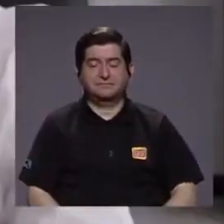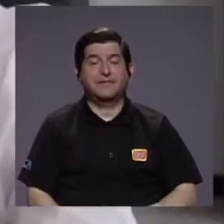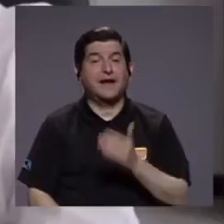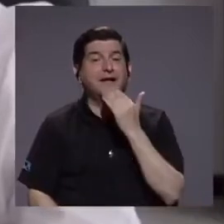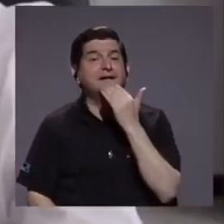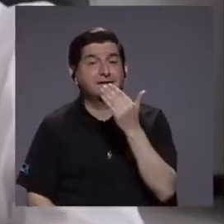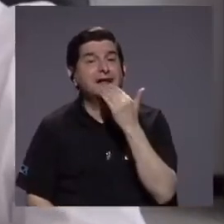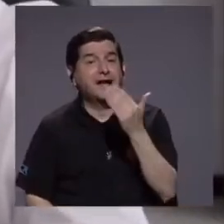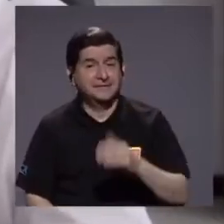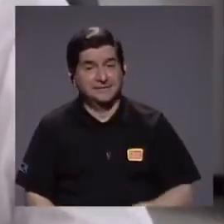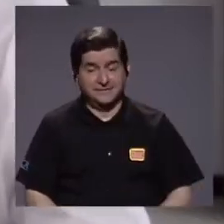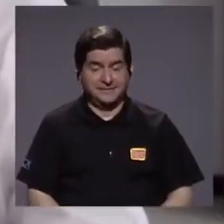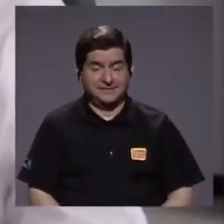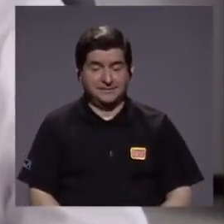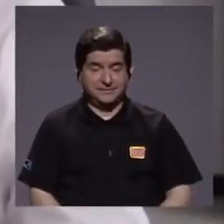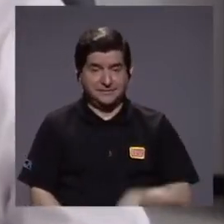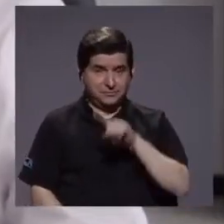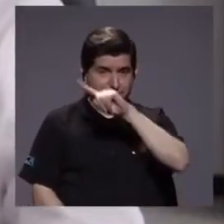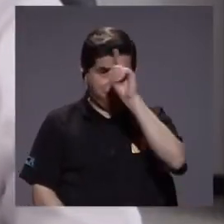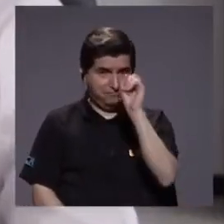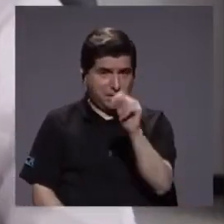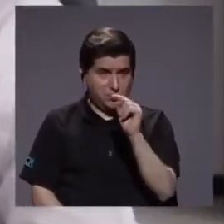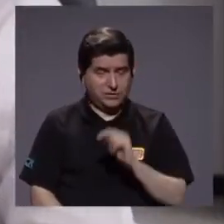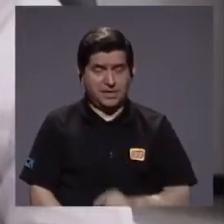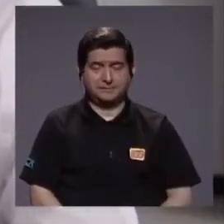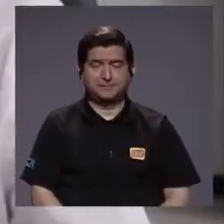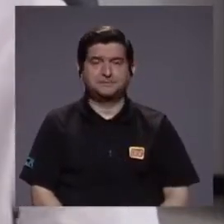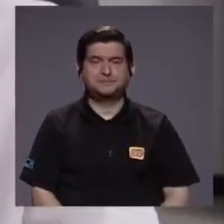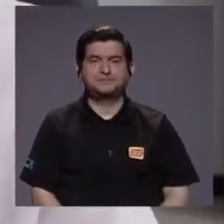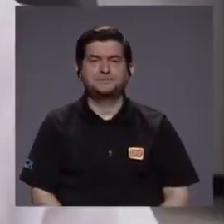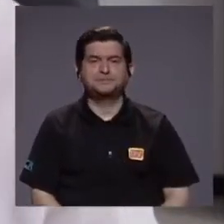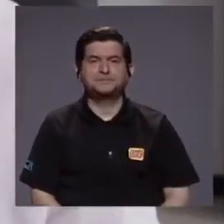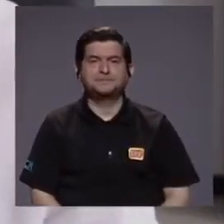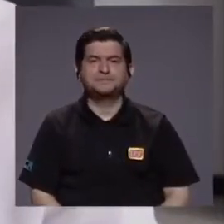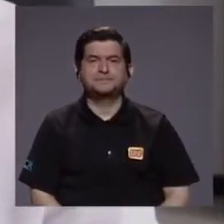Muchas gracias, don Ral, por su pregunta.